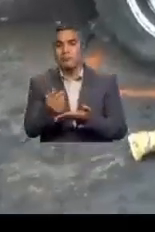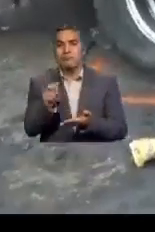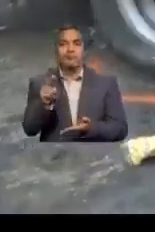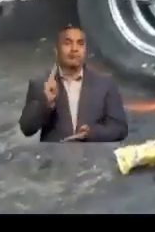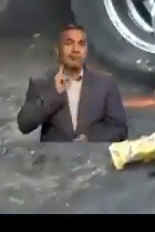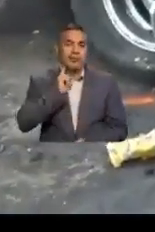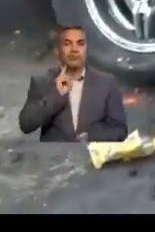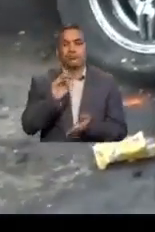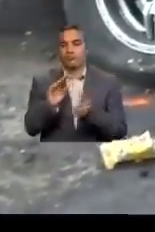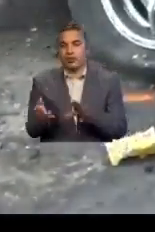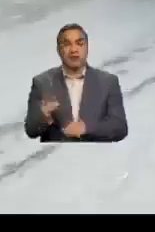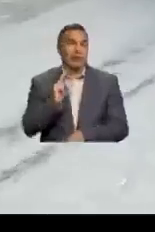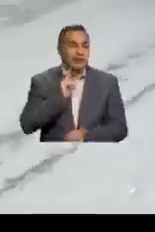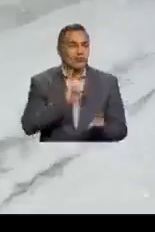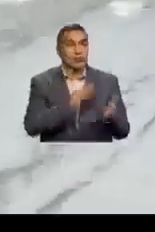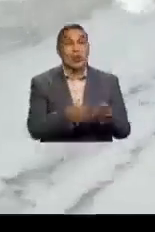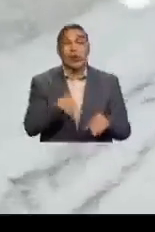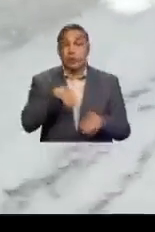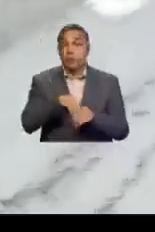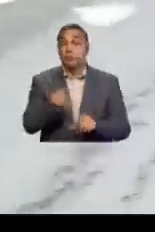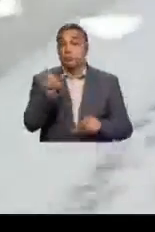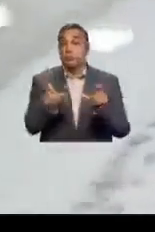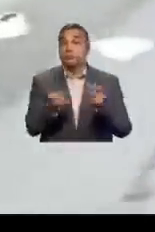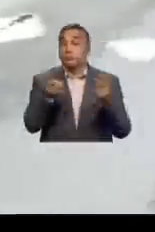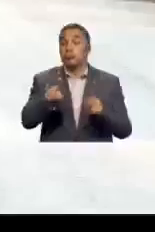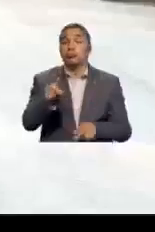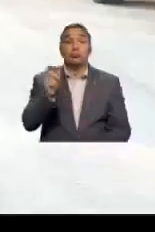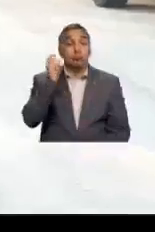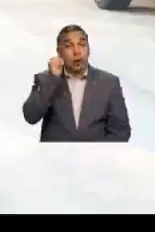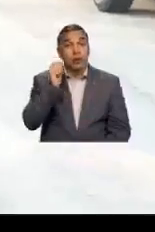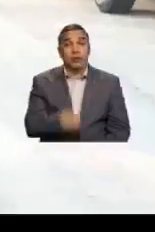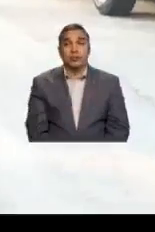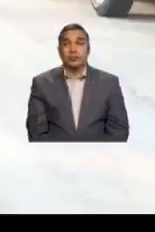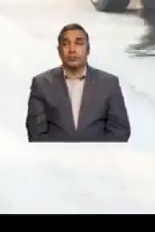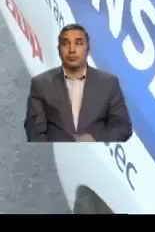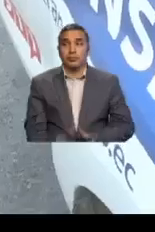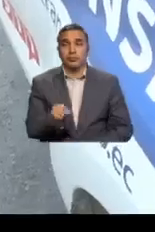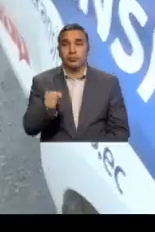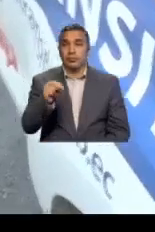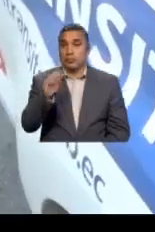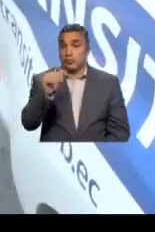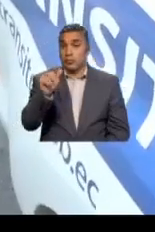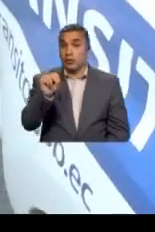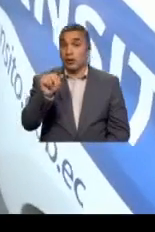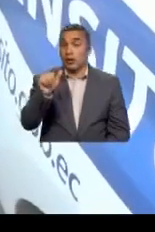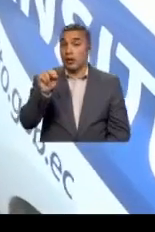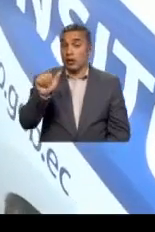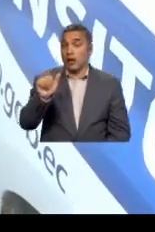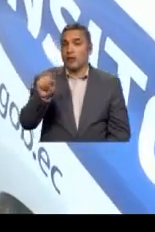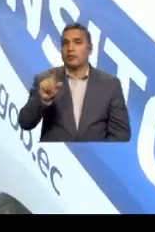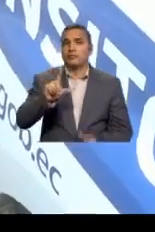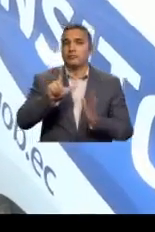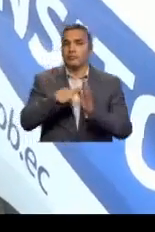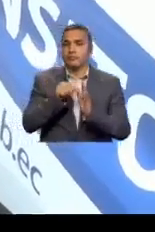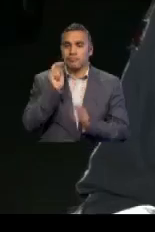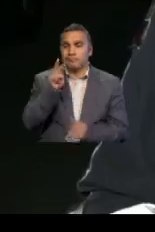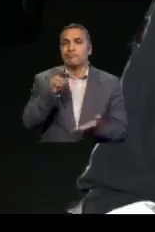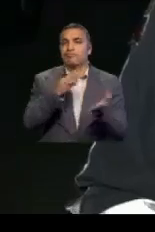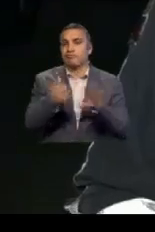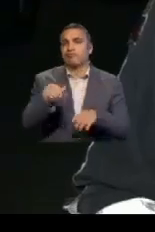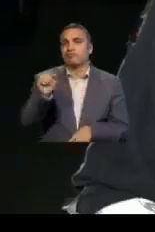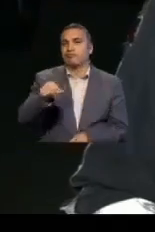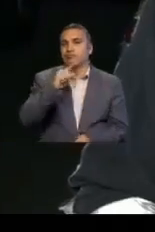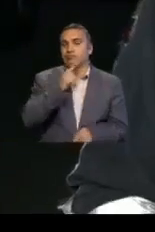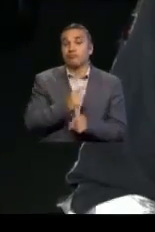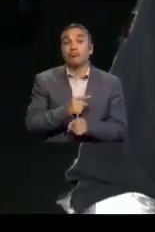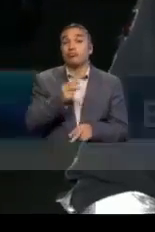del automóvil también se encontraba una mujer que fue trasladada grave hasta el centro de salud del Cantón Santana, donde minutos más tarde se comprobó su muerte.